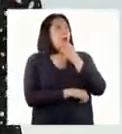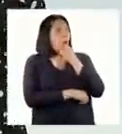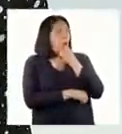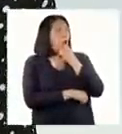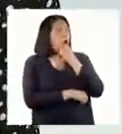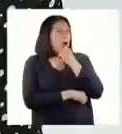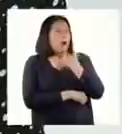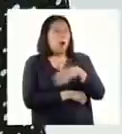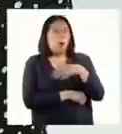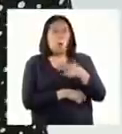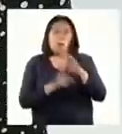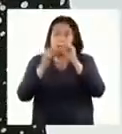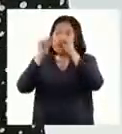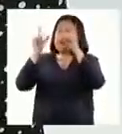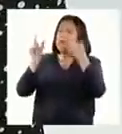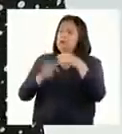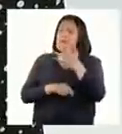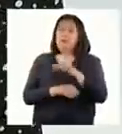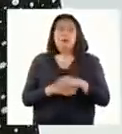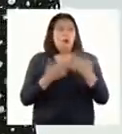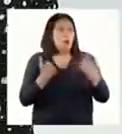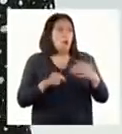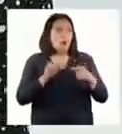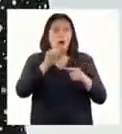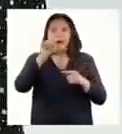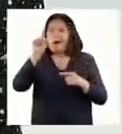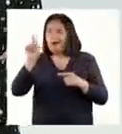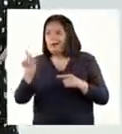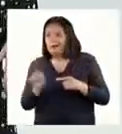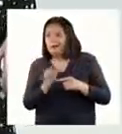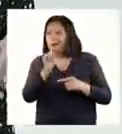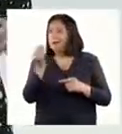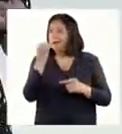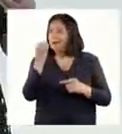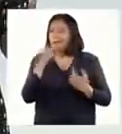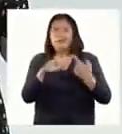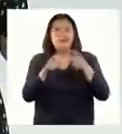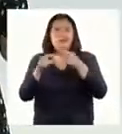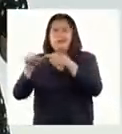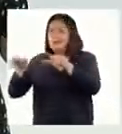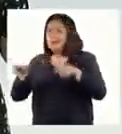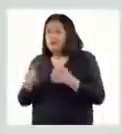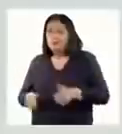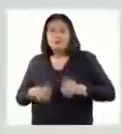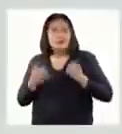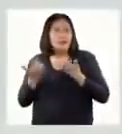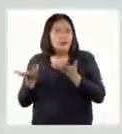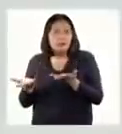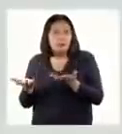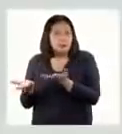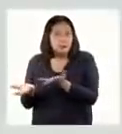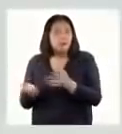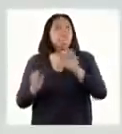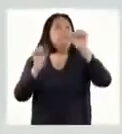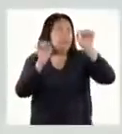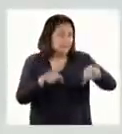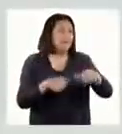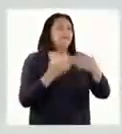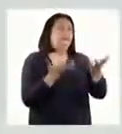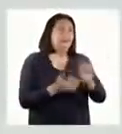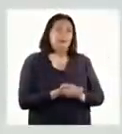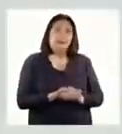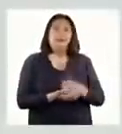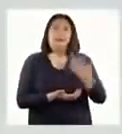es muy sorprendente, profe. Entonces, hay cadenas alimentarias en todos los lugares donde hay seres vivos. Así es,